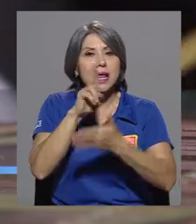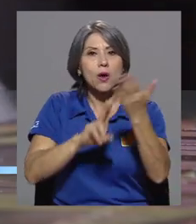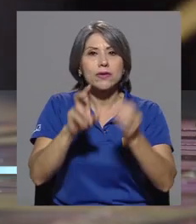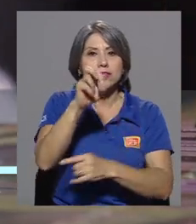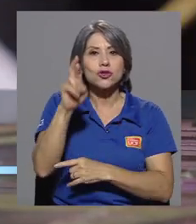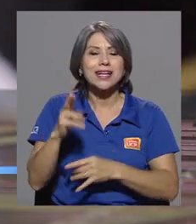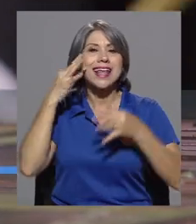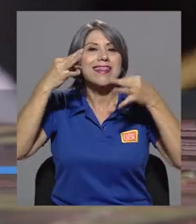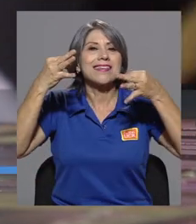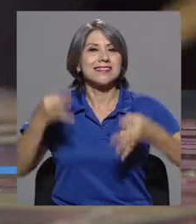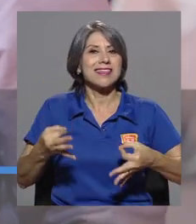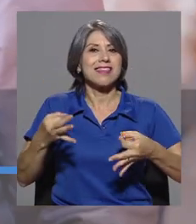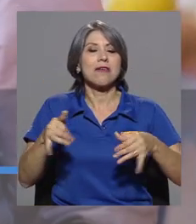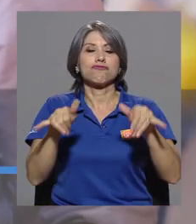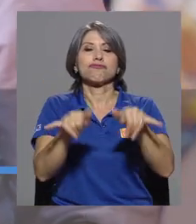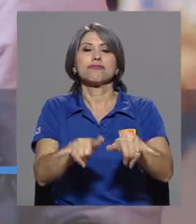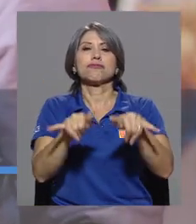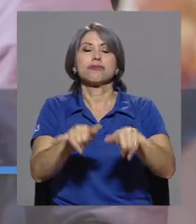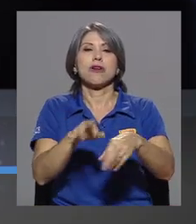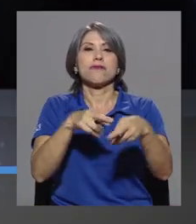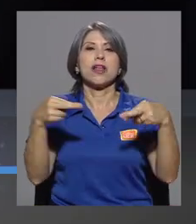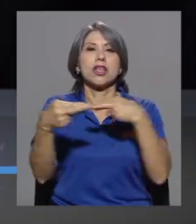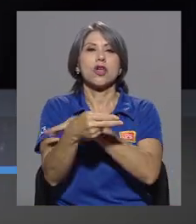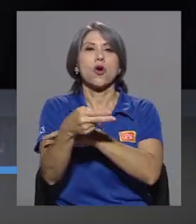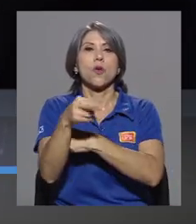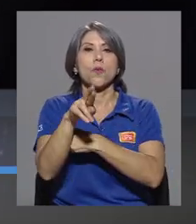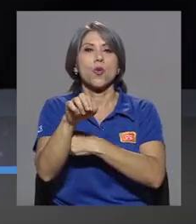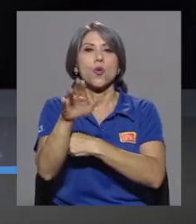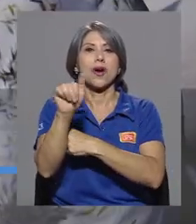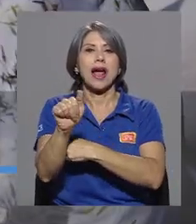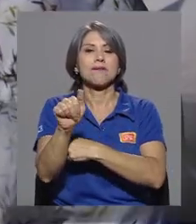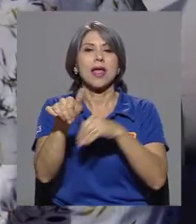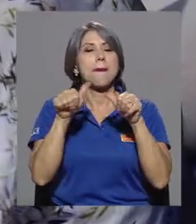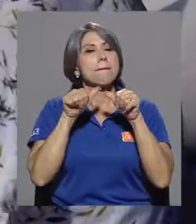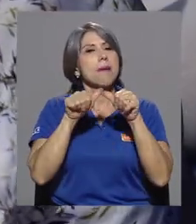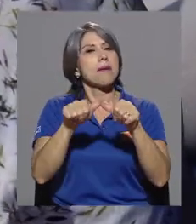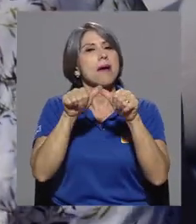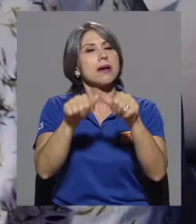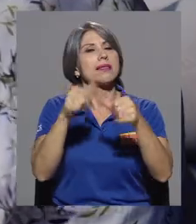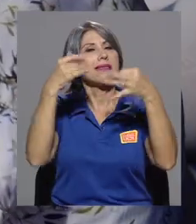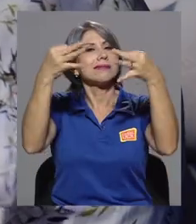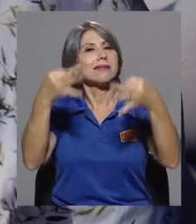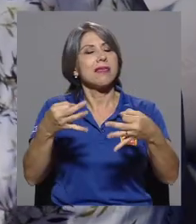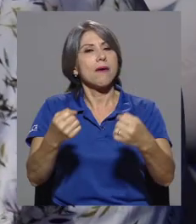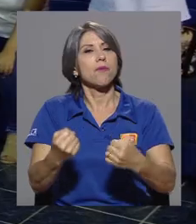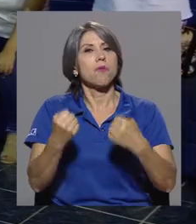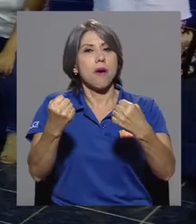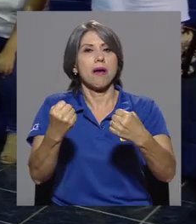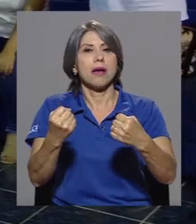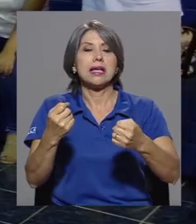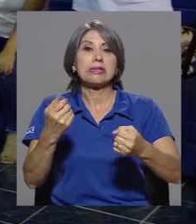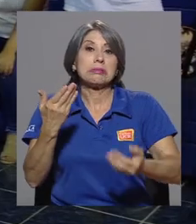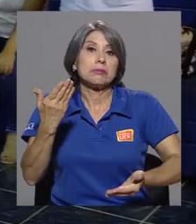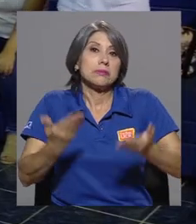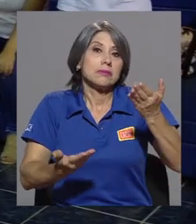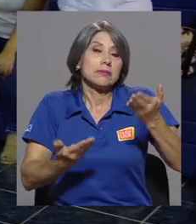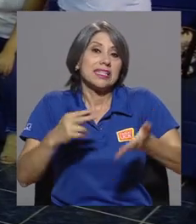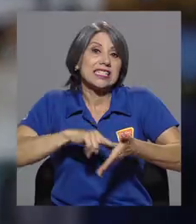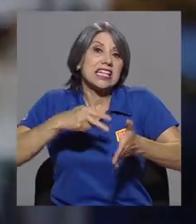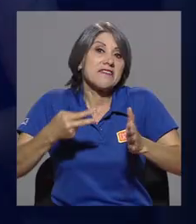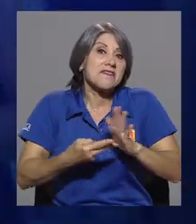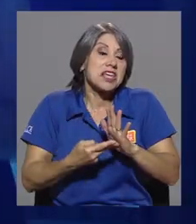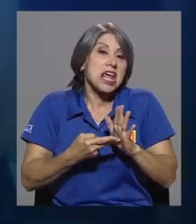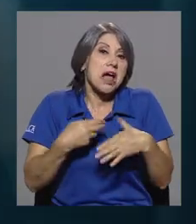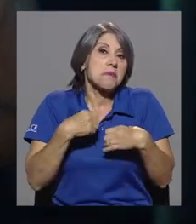costa rica decide estar en la región brunca de manera permanente y decidida consolidada significa verá posiblemente consolidar